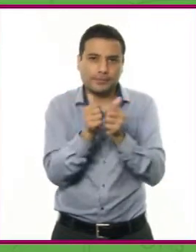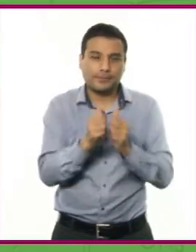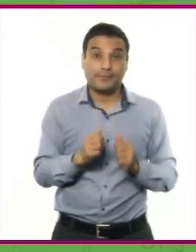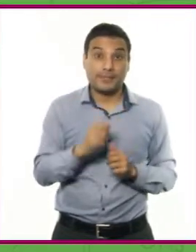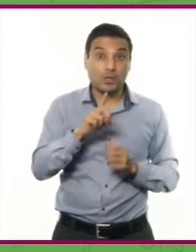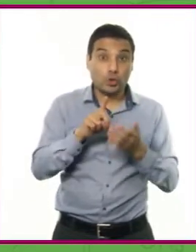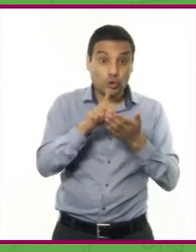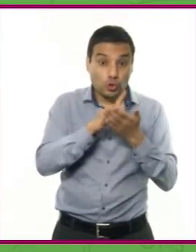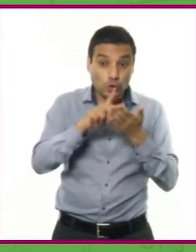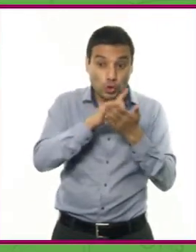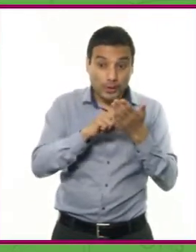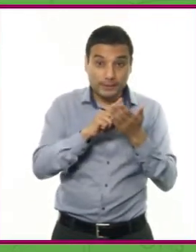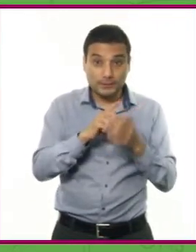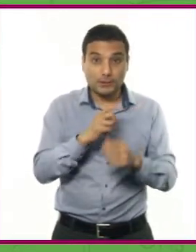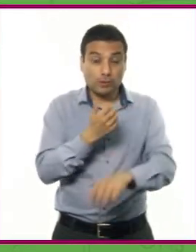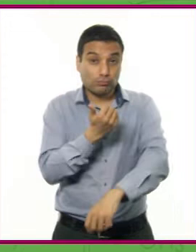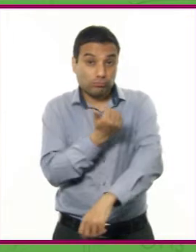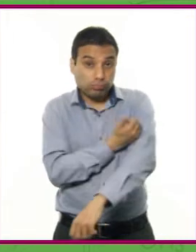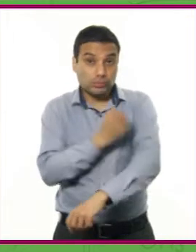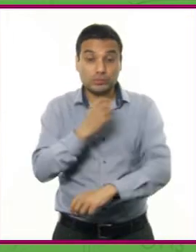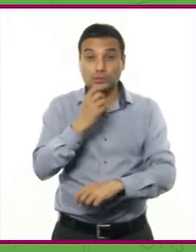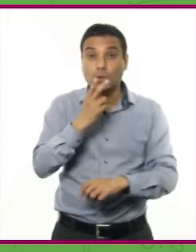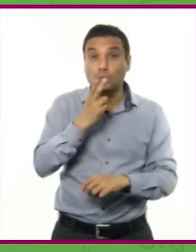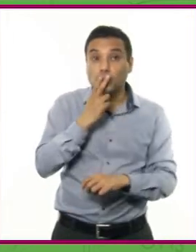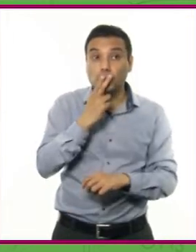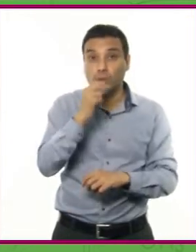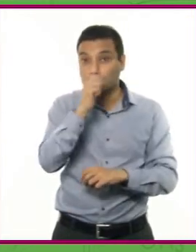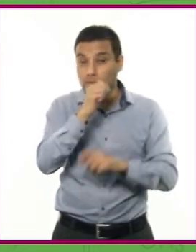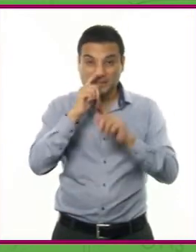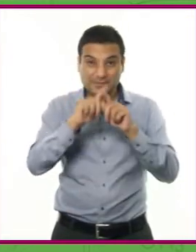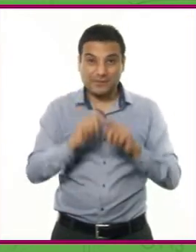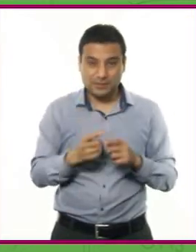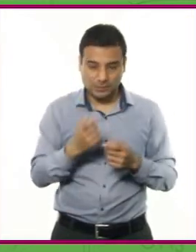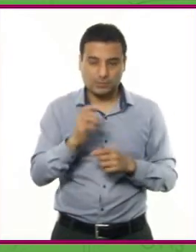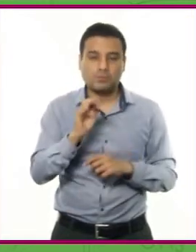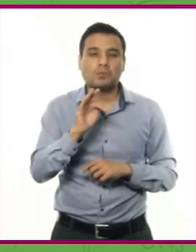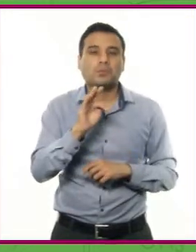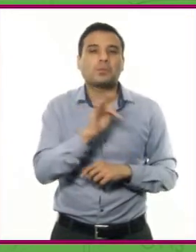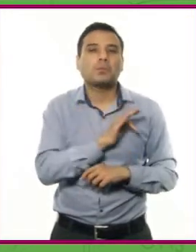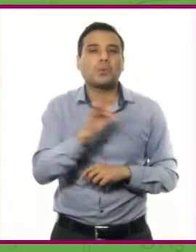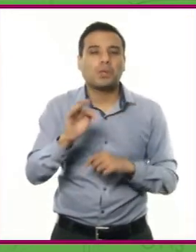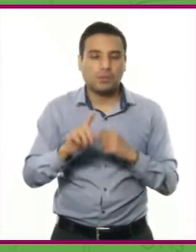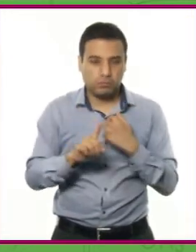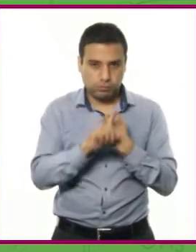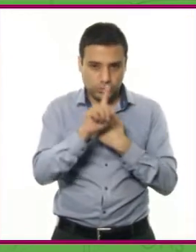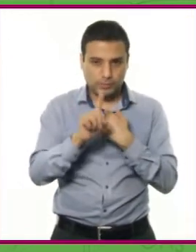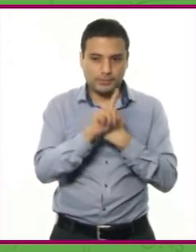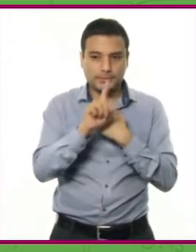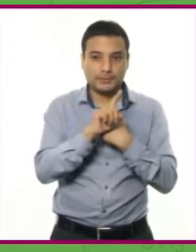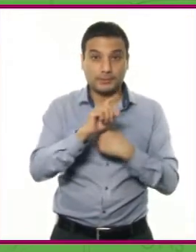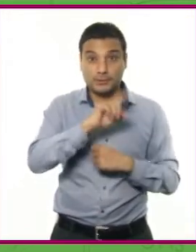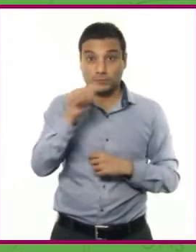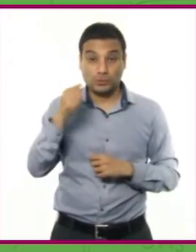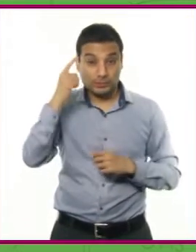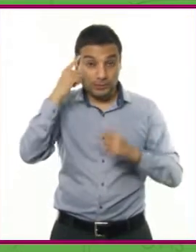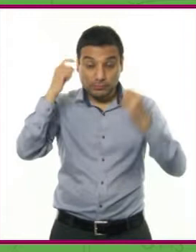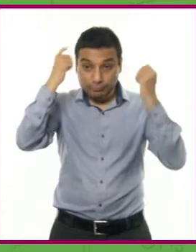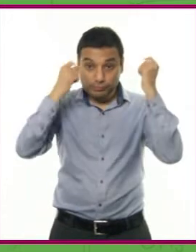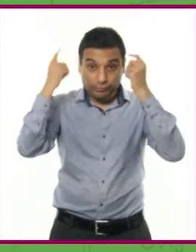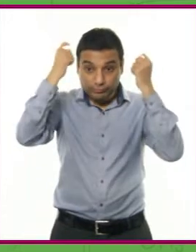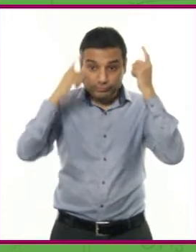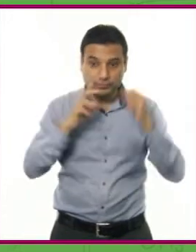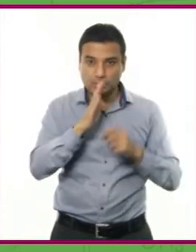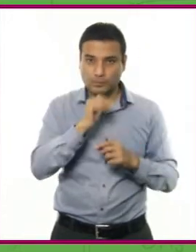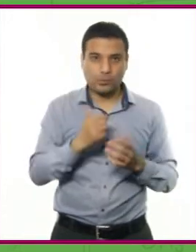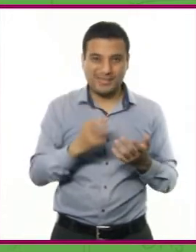las drogas obstaculizan su sistema de comunicación e interfieren en el proceso normal de intercambio de información neuronal. Recordemos